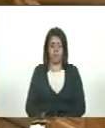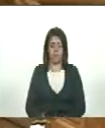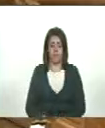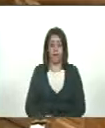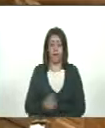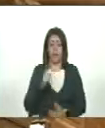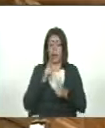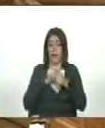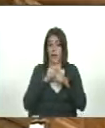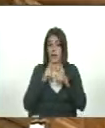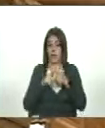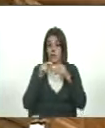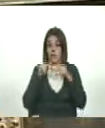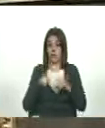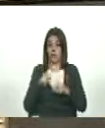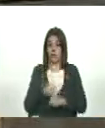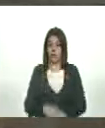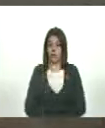Así que